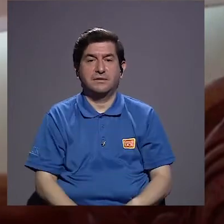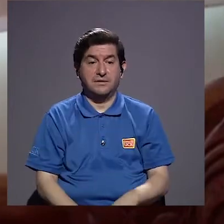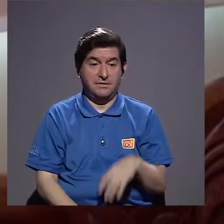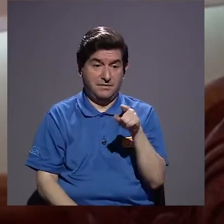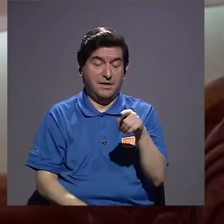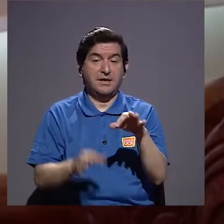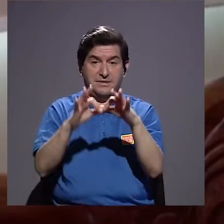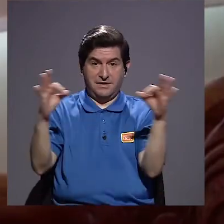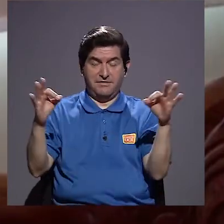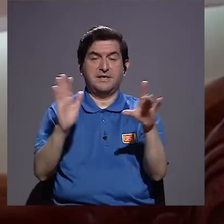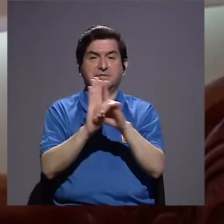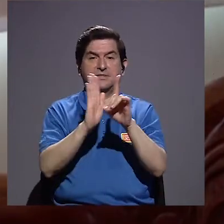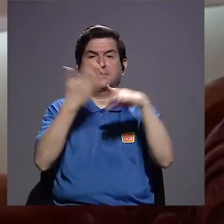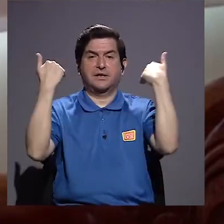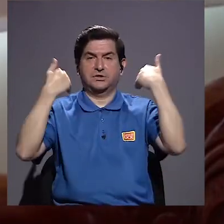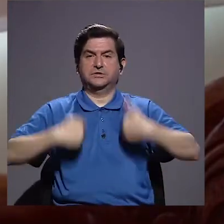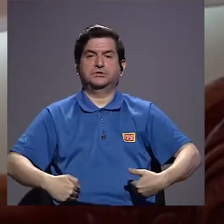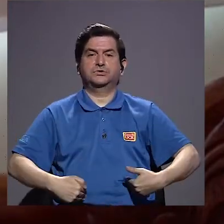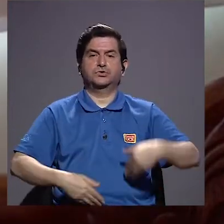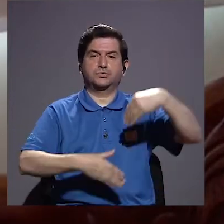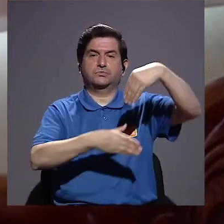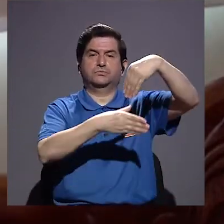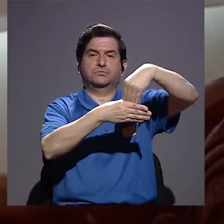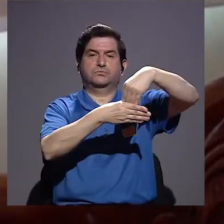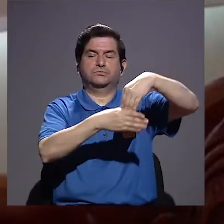los derechos humanos. Y